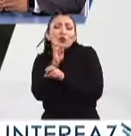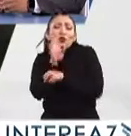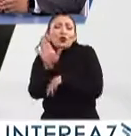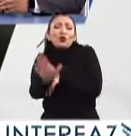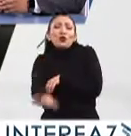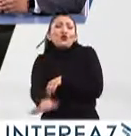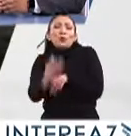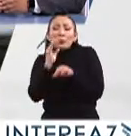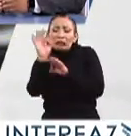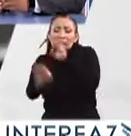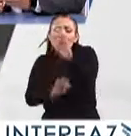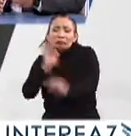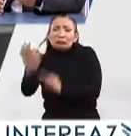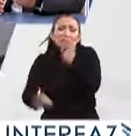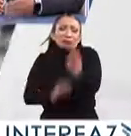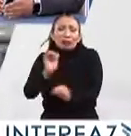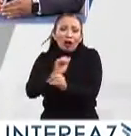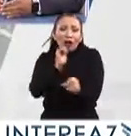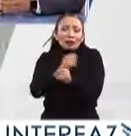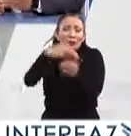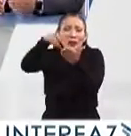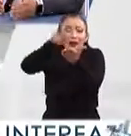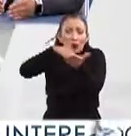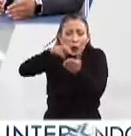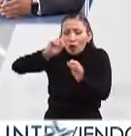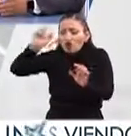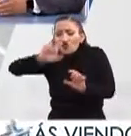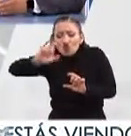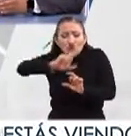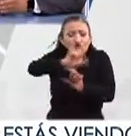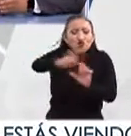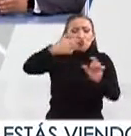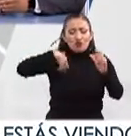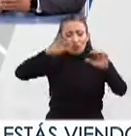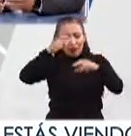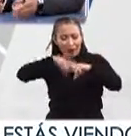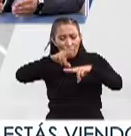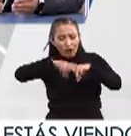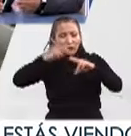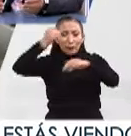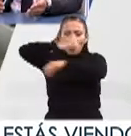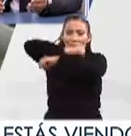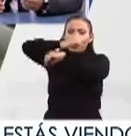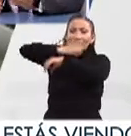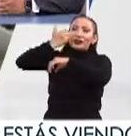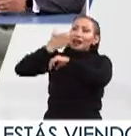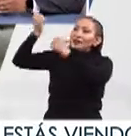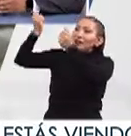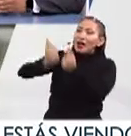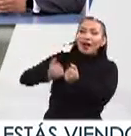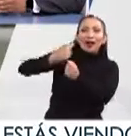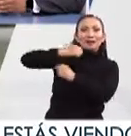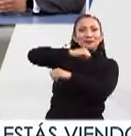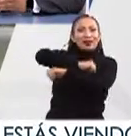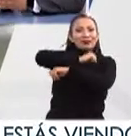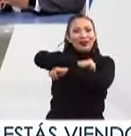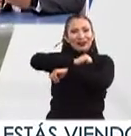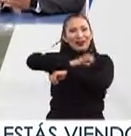la unidad en buenas condiciones. Desde la pintura, los textiles, si les pasa algo a las ventanas, tratan de traer las ventanas